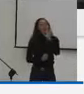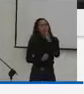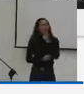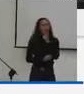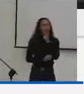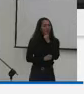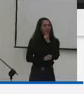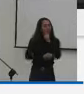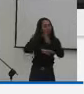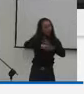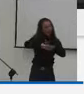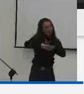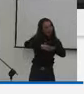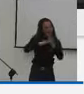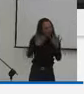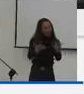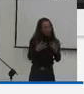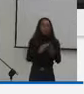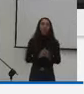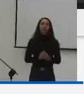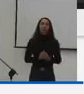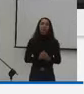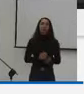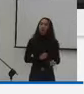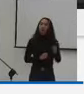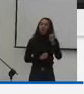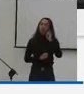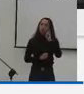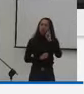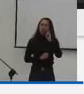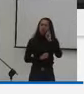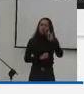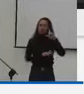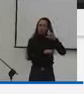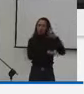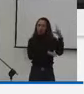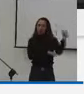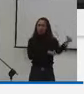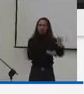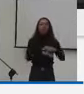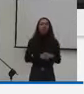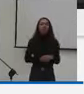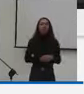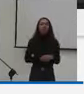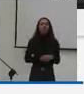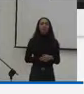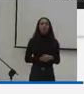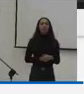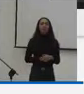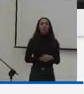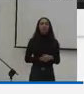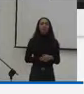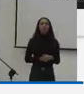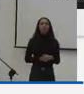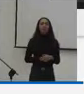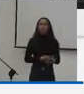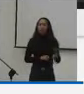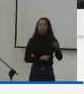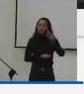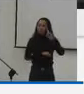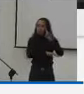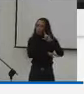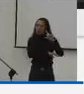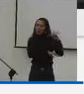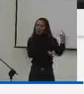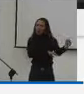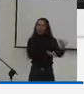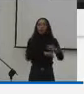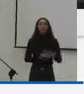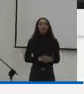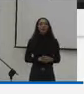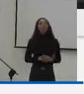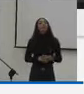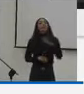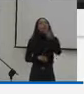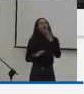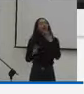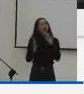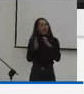maternidad